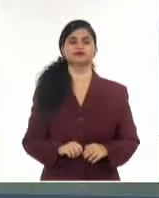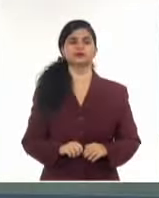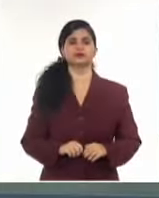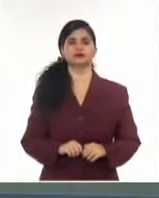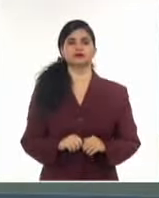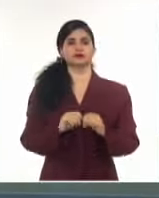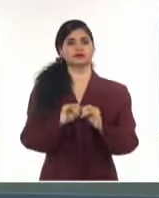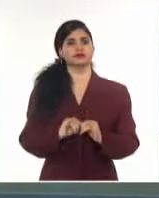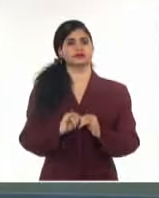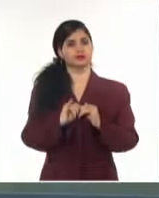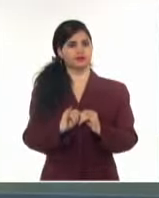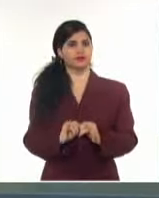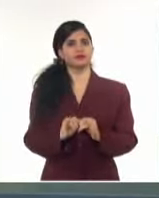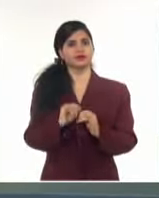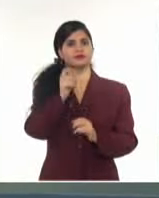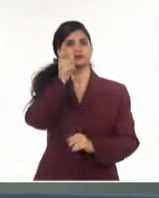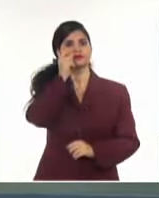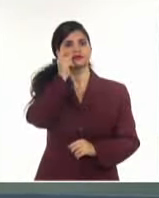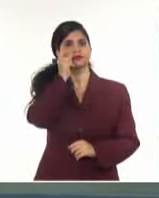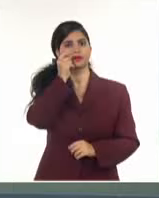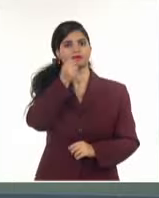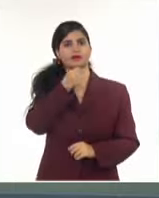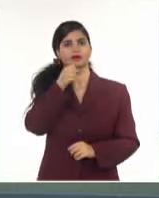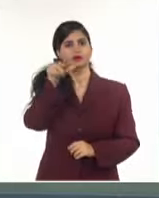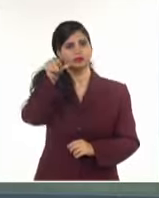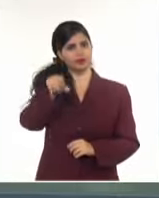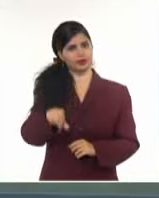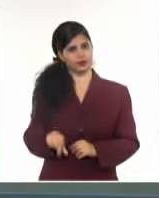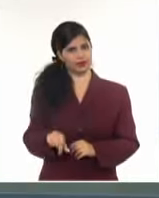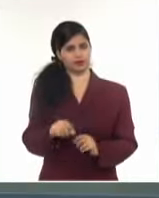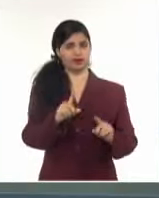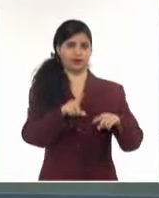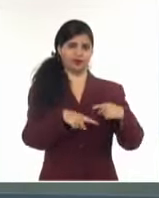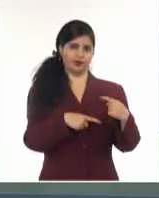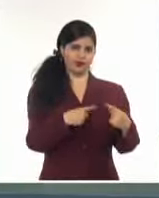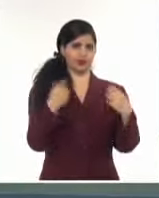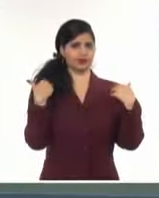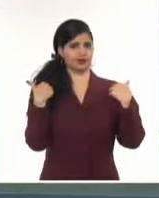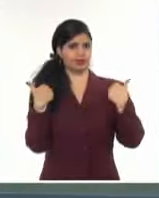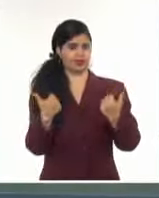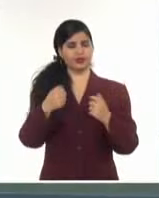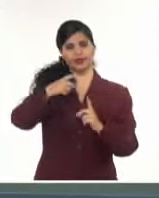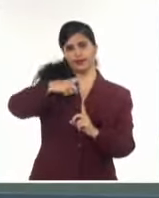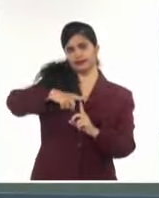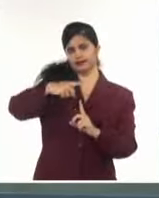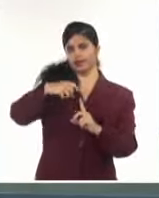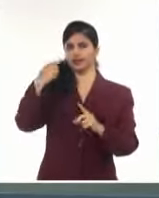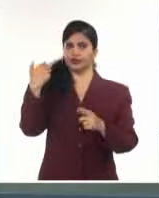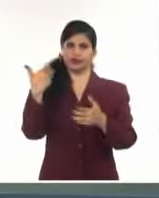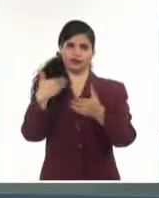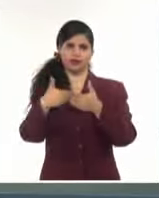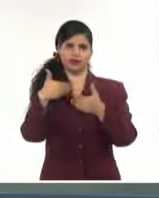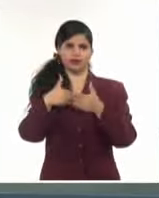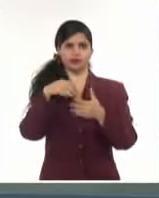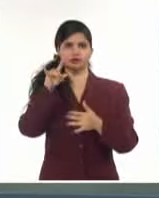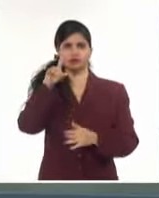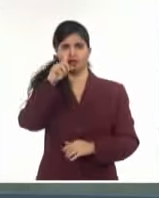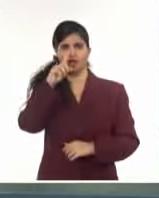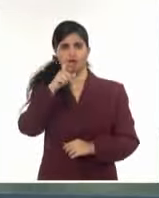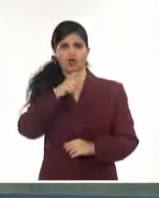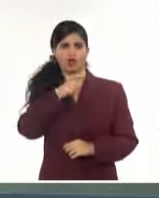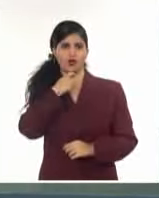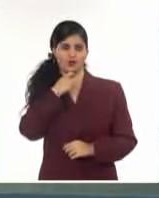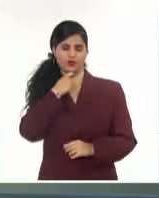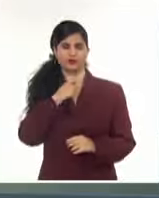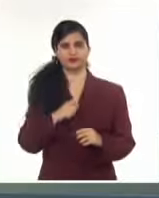que ofreció en la mañana de hoy el ingeniero Lázaro Guerra Hernández, quien es el director técnico de la Unión Eléctrica, a nuestro periodista